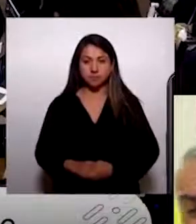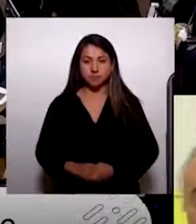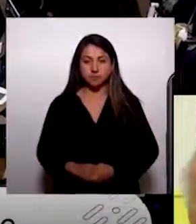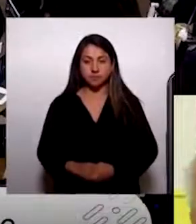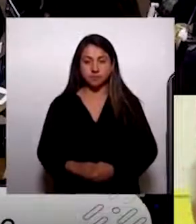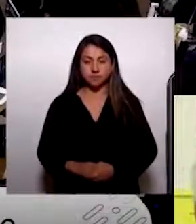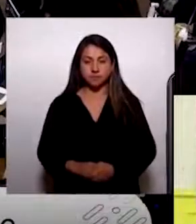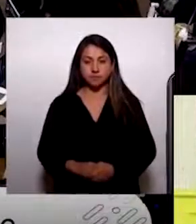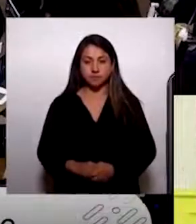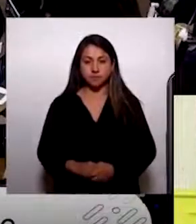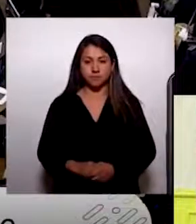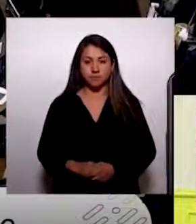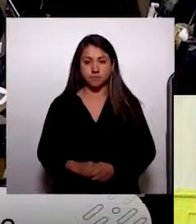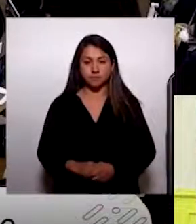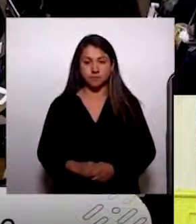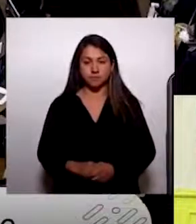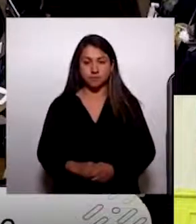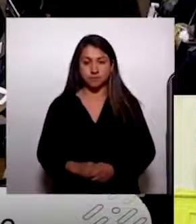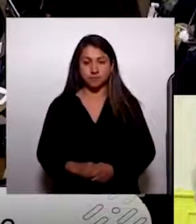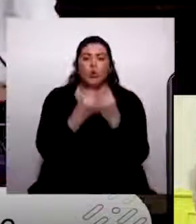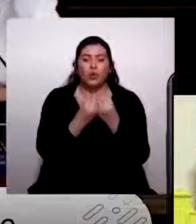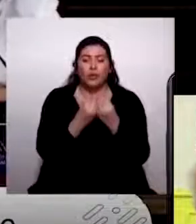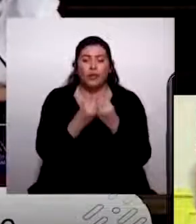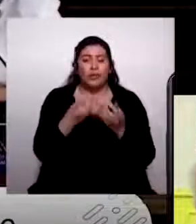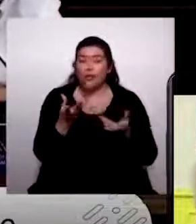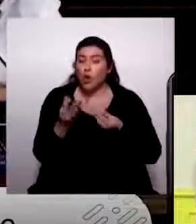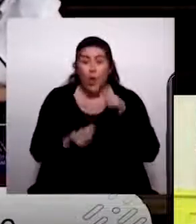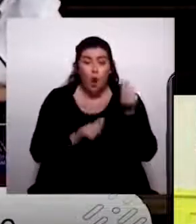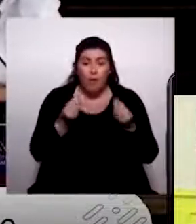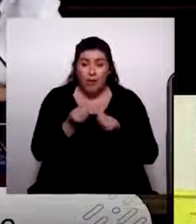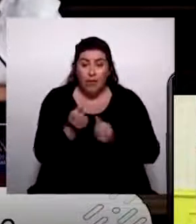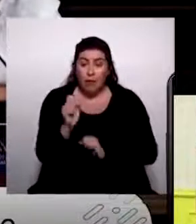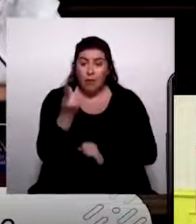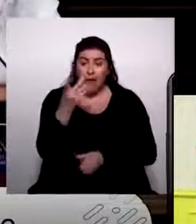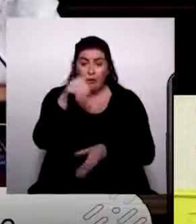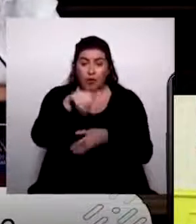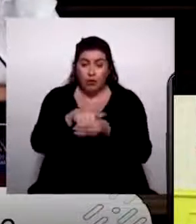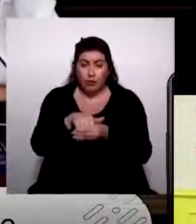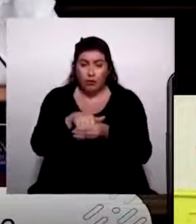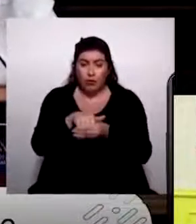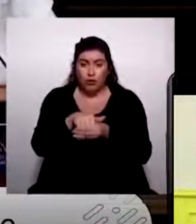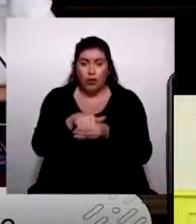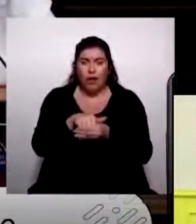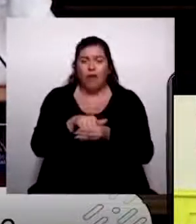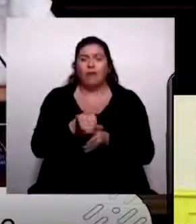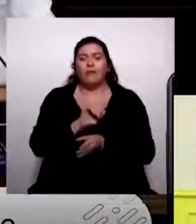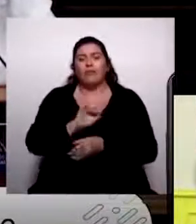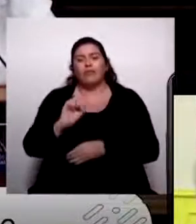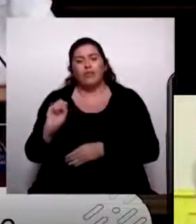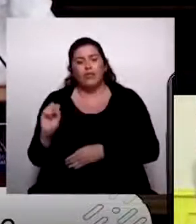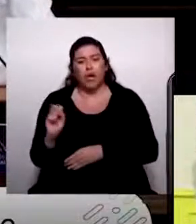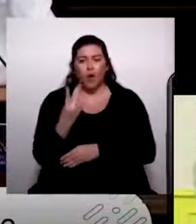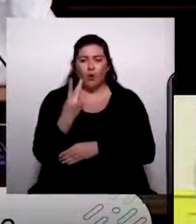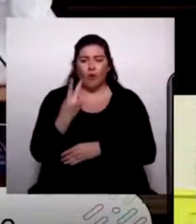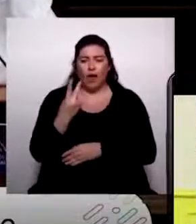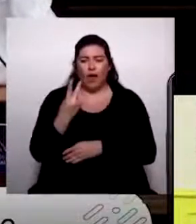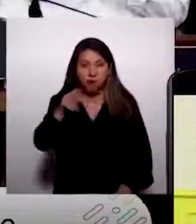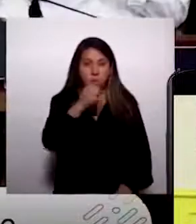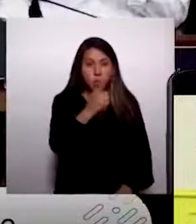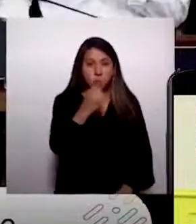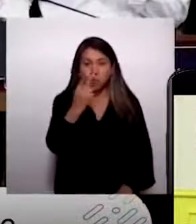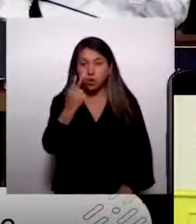Mire, yo tengo una pésima opinión. Y no porque no tengo un pensamiento político afín con los que están ahí. No, muy por el contrario. Es